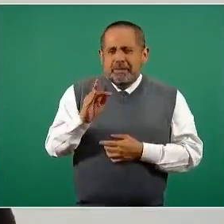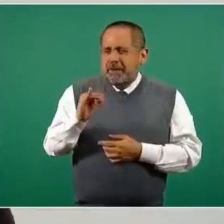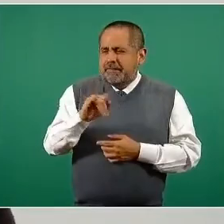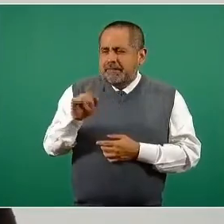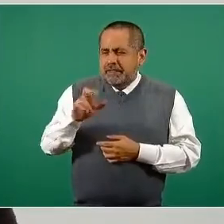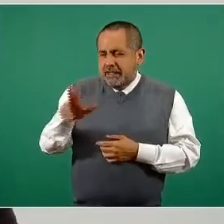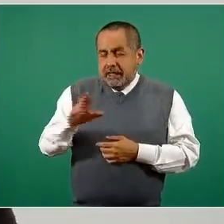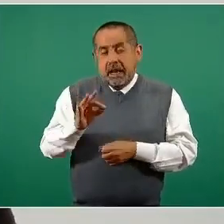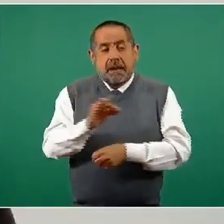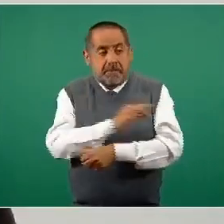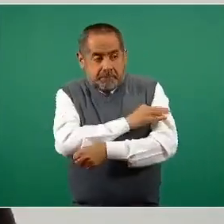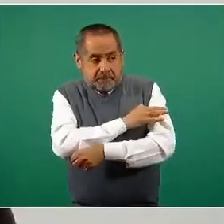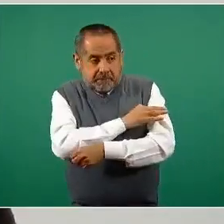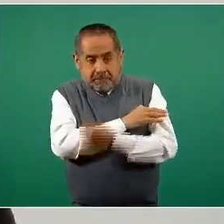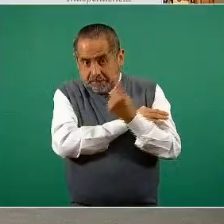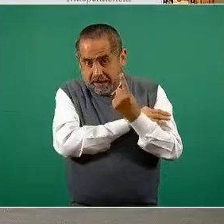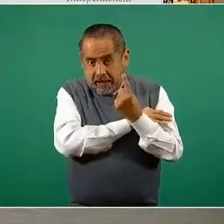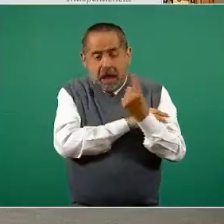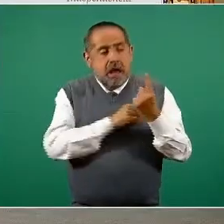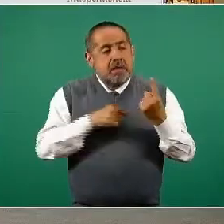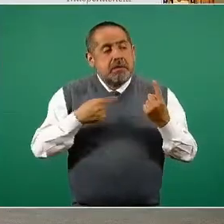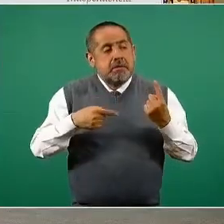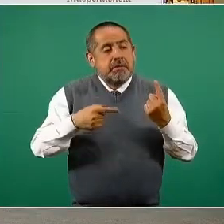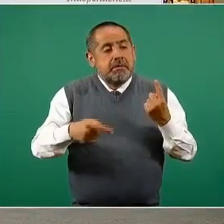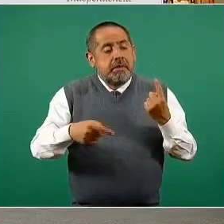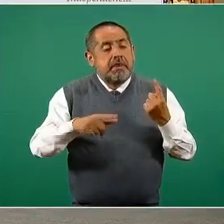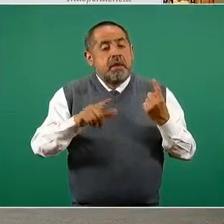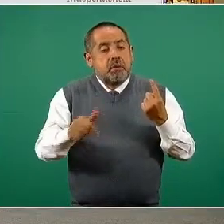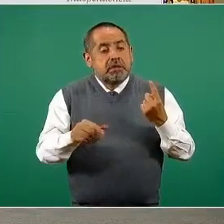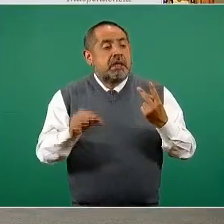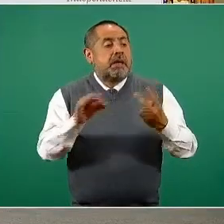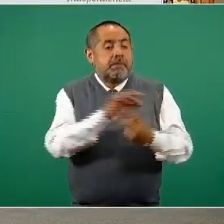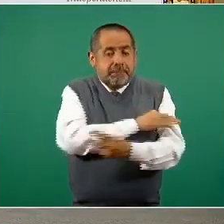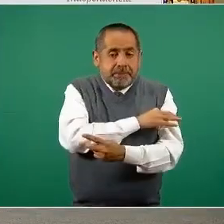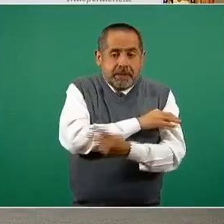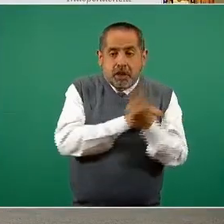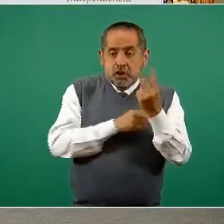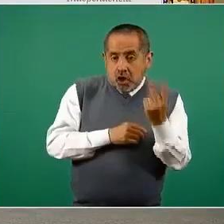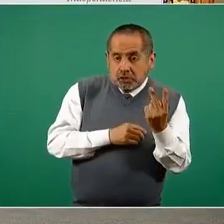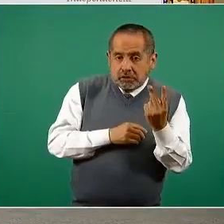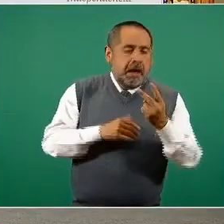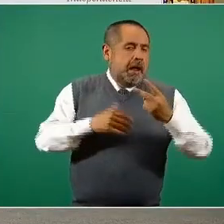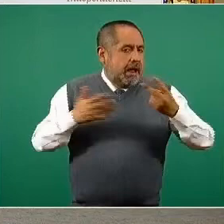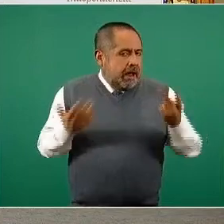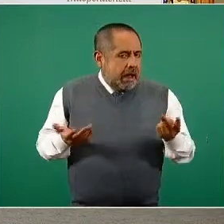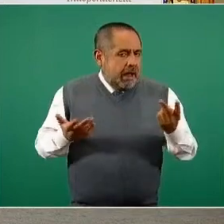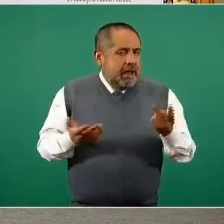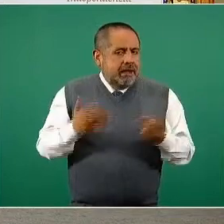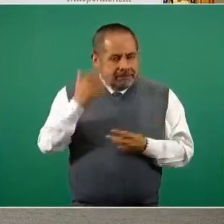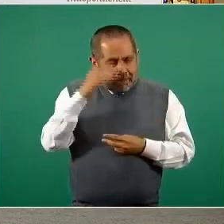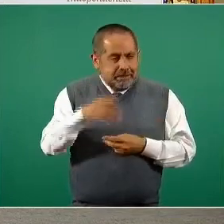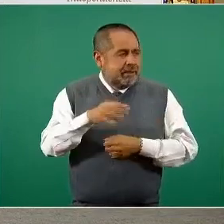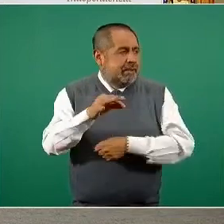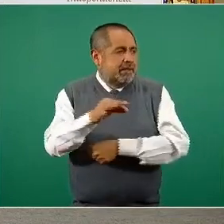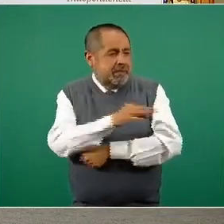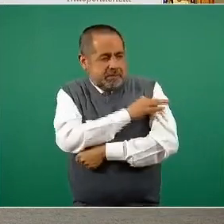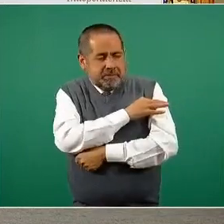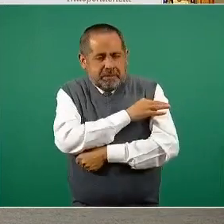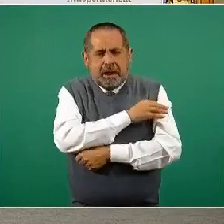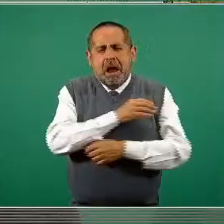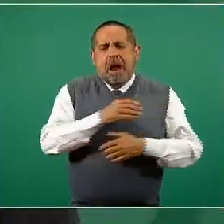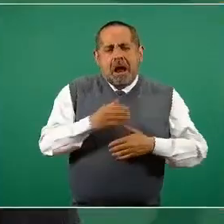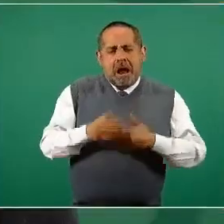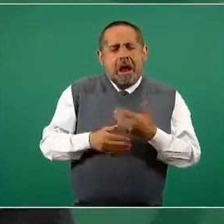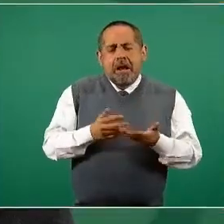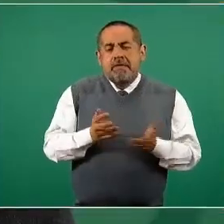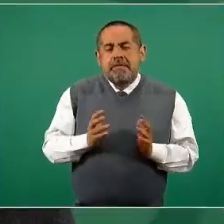se empezó a aplicar aquí en el país. Está reportado que la aplicación de la primera dosis puede llegar a